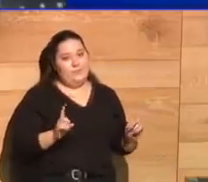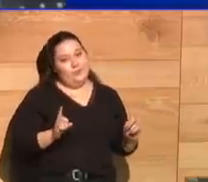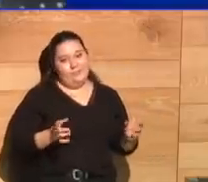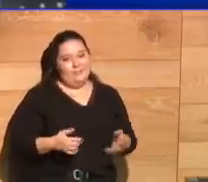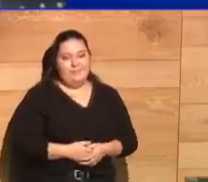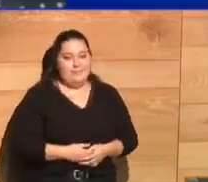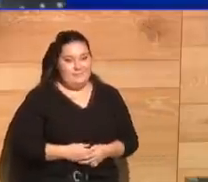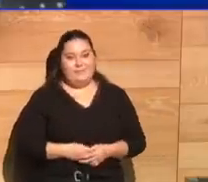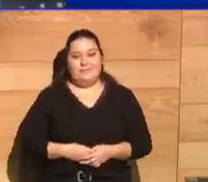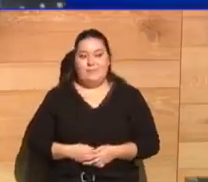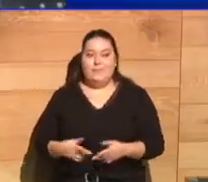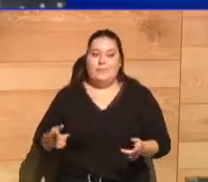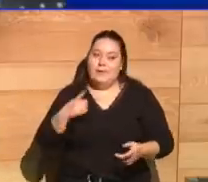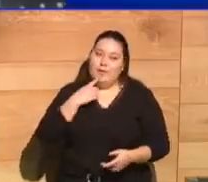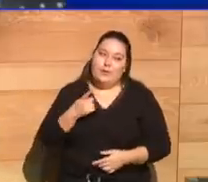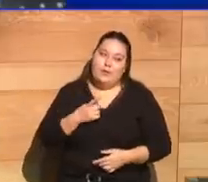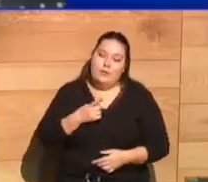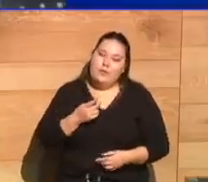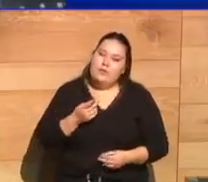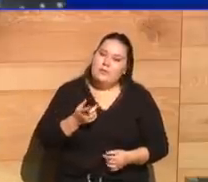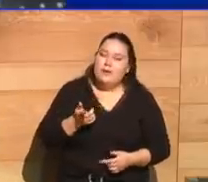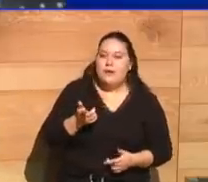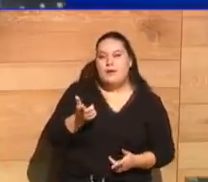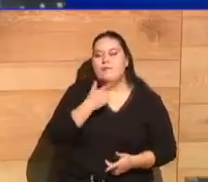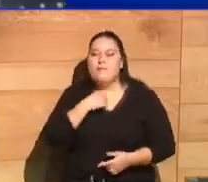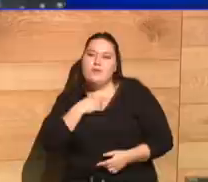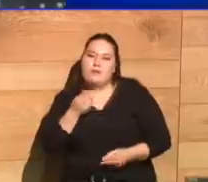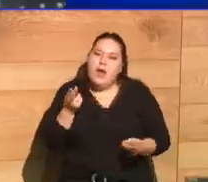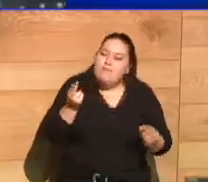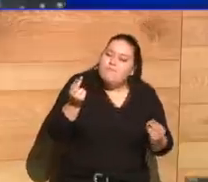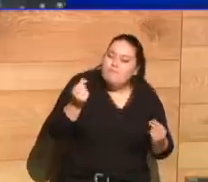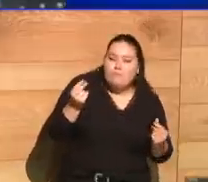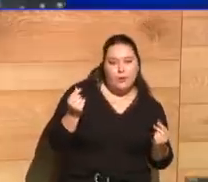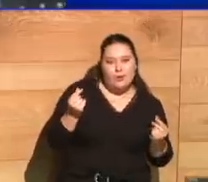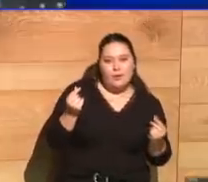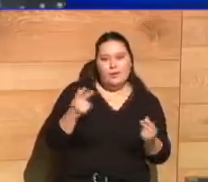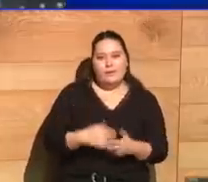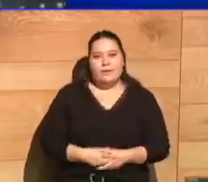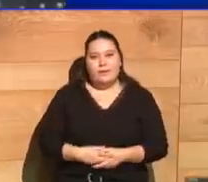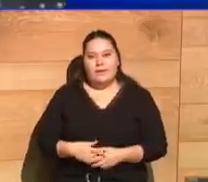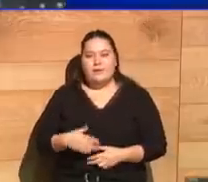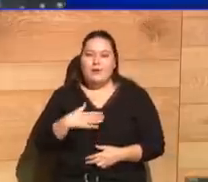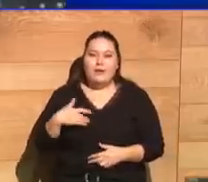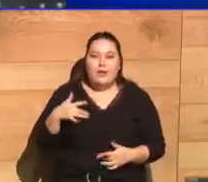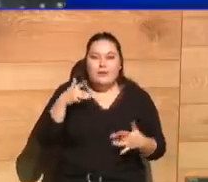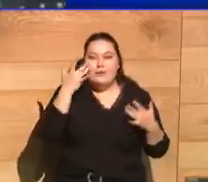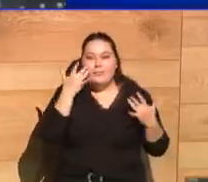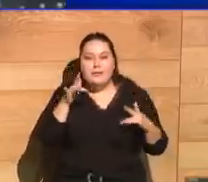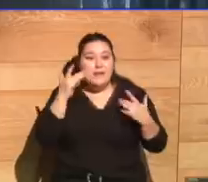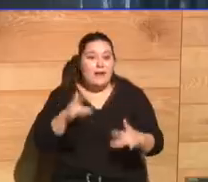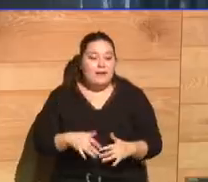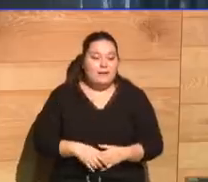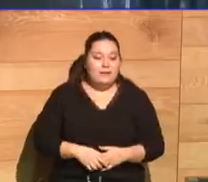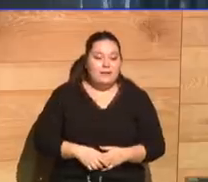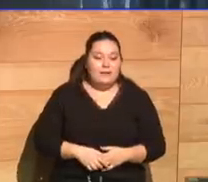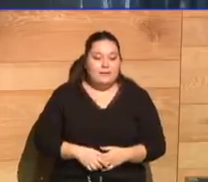Dijo Mario Puzo, I like money, I am signing, no, es así, this contract. Sería,